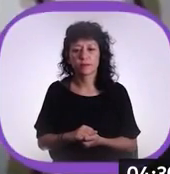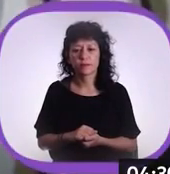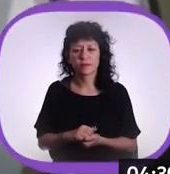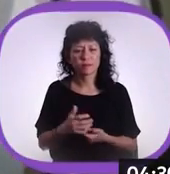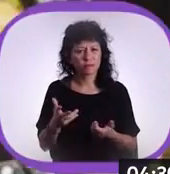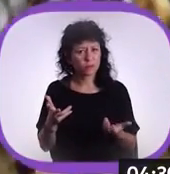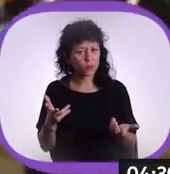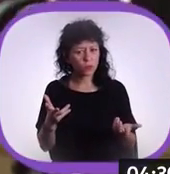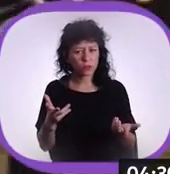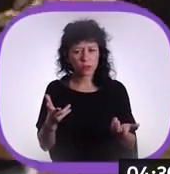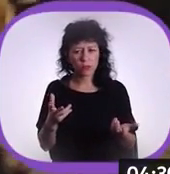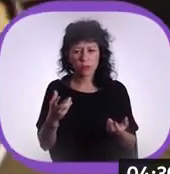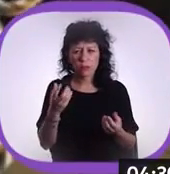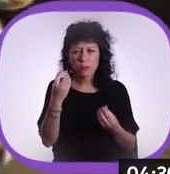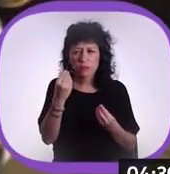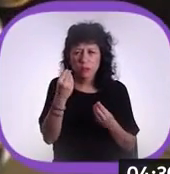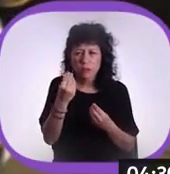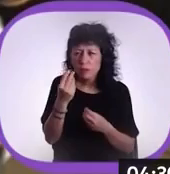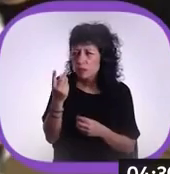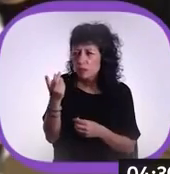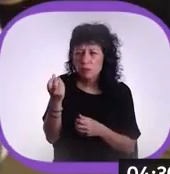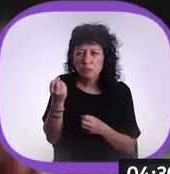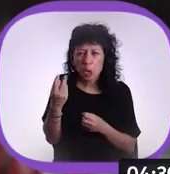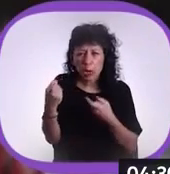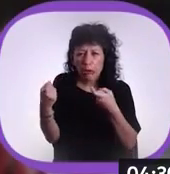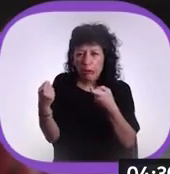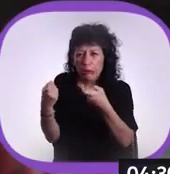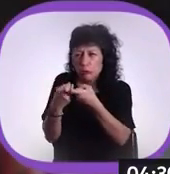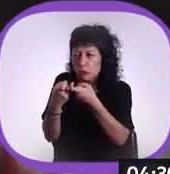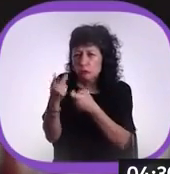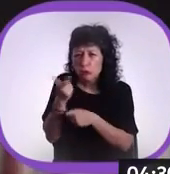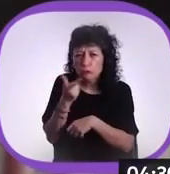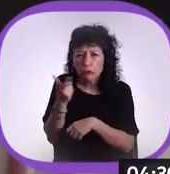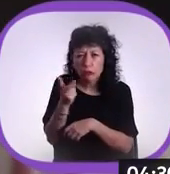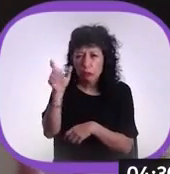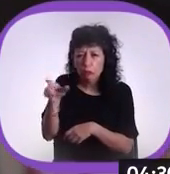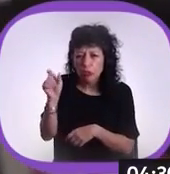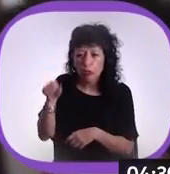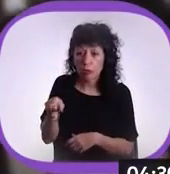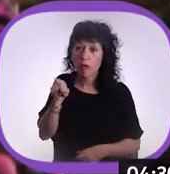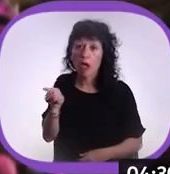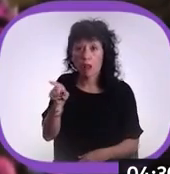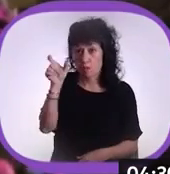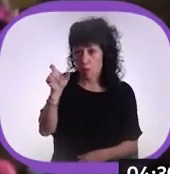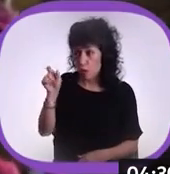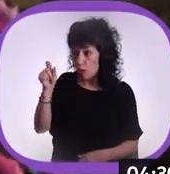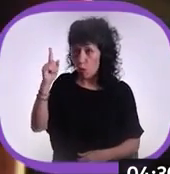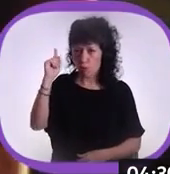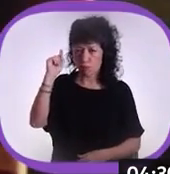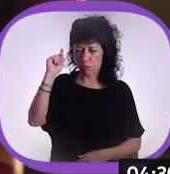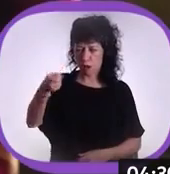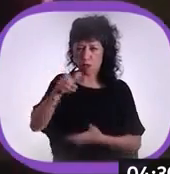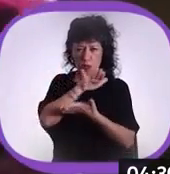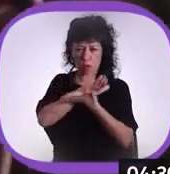¿Qué clase de Vandal une fuerzas con una subespecie? ¡Uno que es tu nuevo líder!